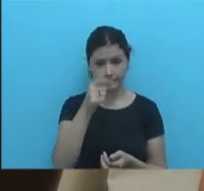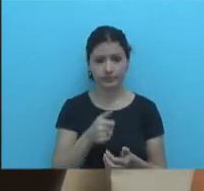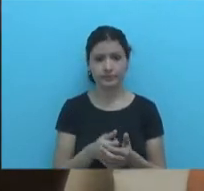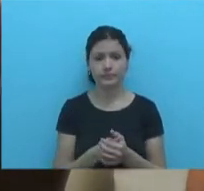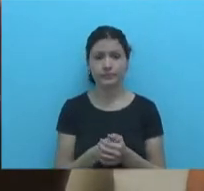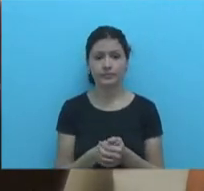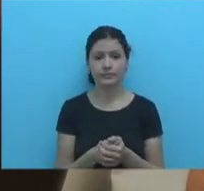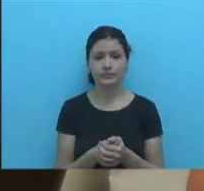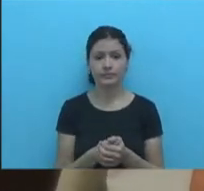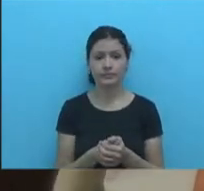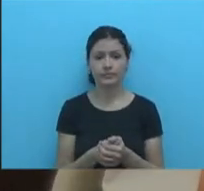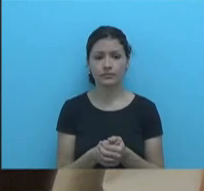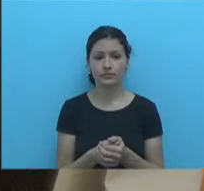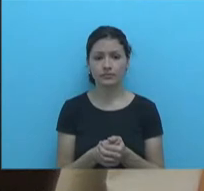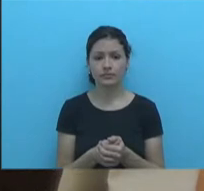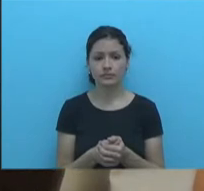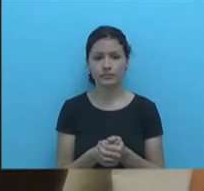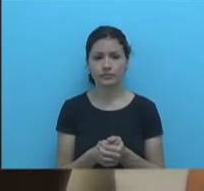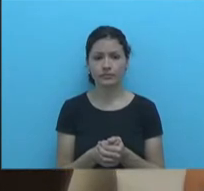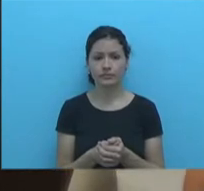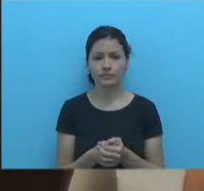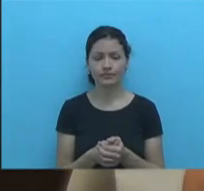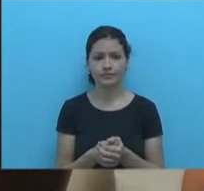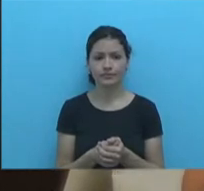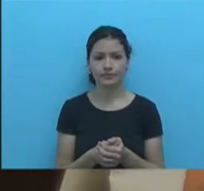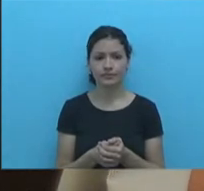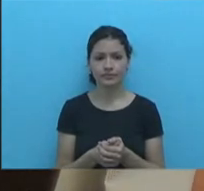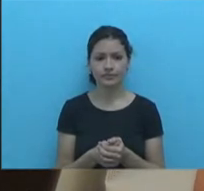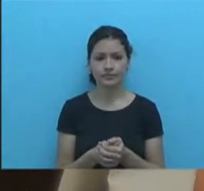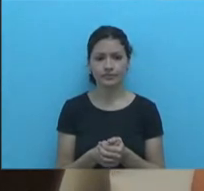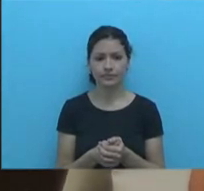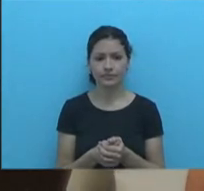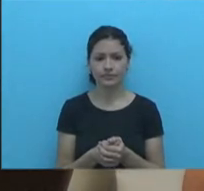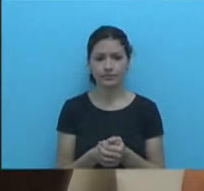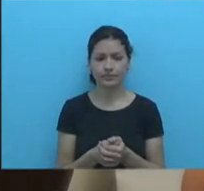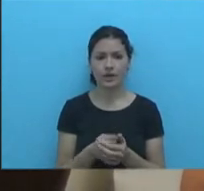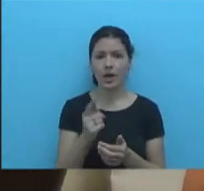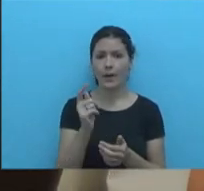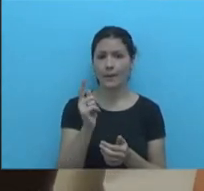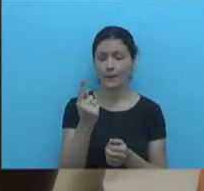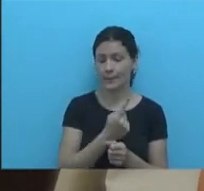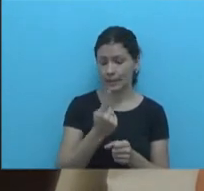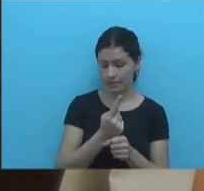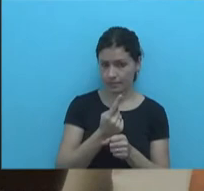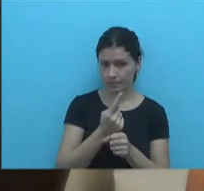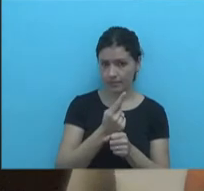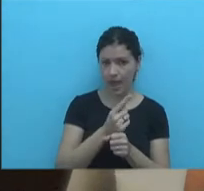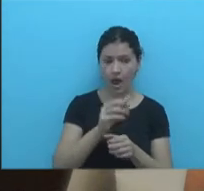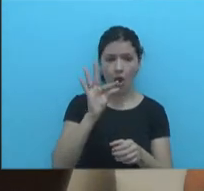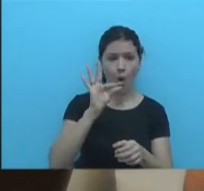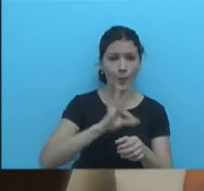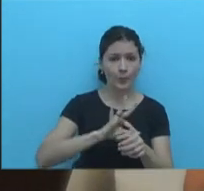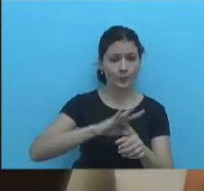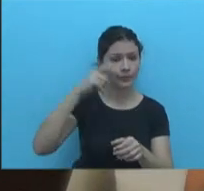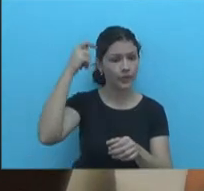Arnold los encargaría de primero verlo en veterinario, de ver cómo